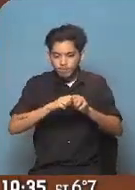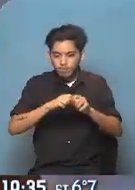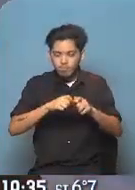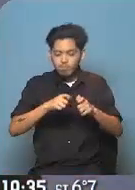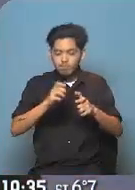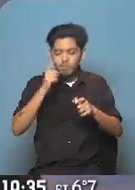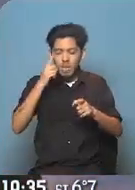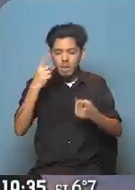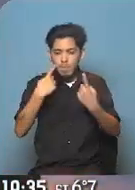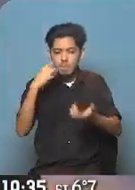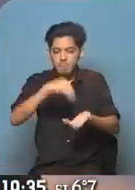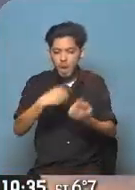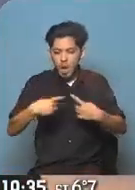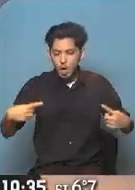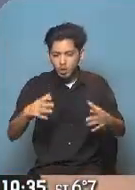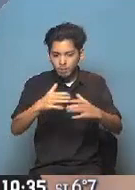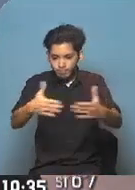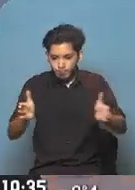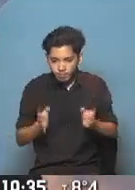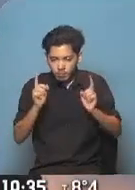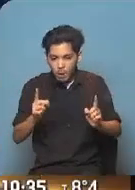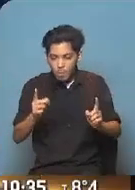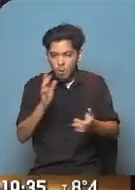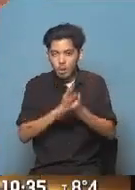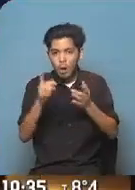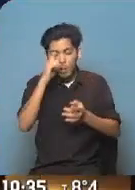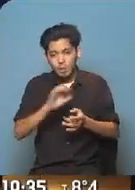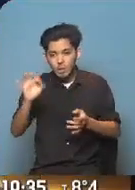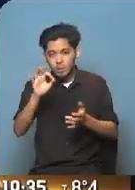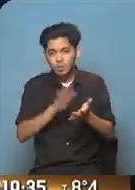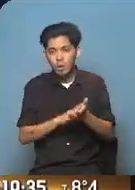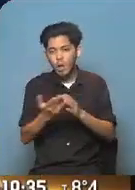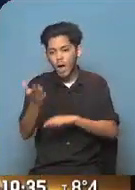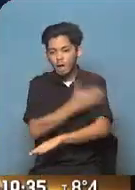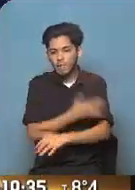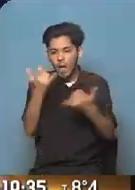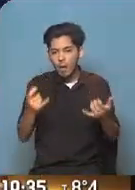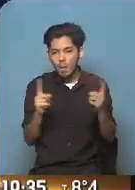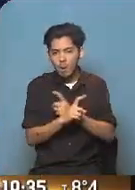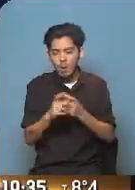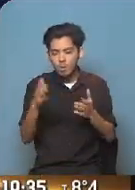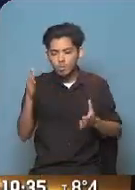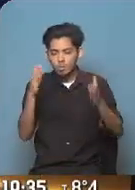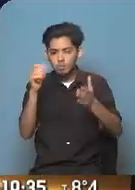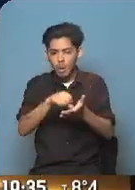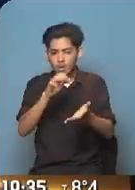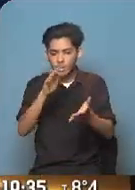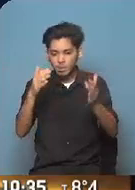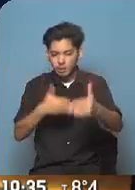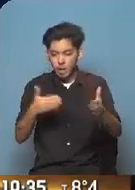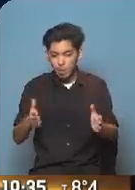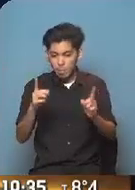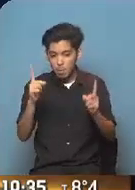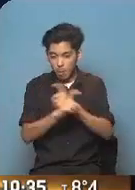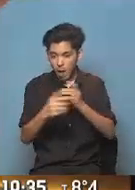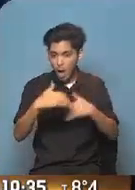y a partir de eso entender que ya no tenemos hipótesis de conflicto como teníamos en ese momento con los países limítrofes gracias a dios' el